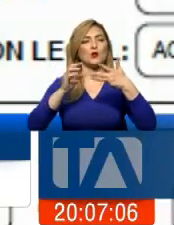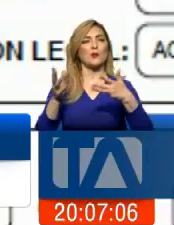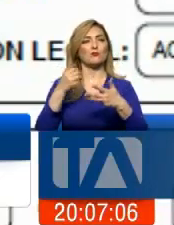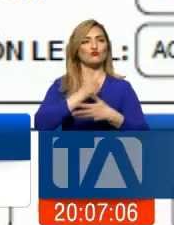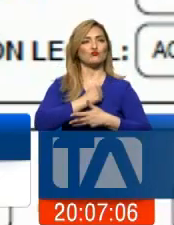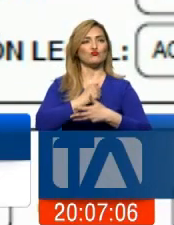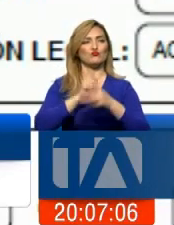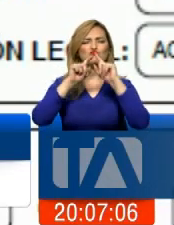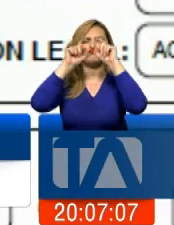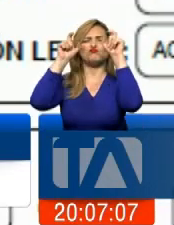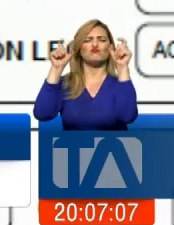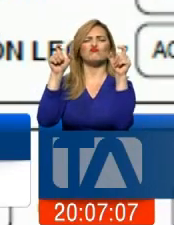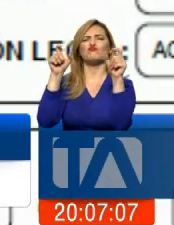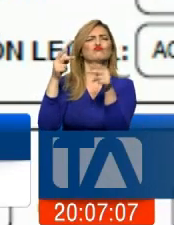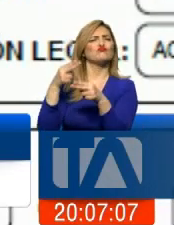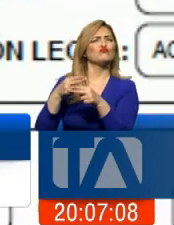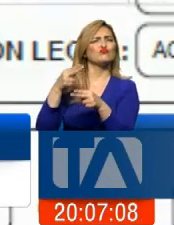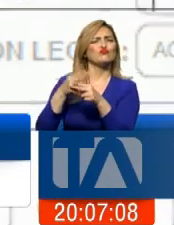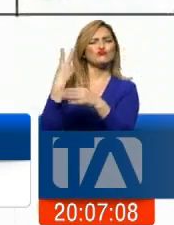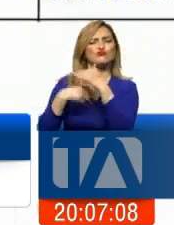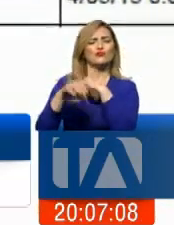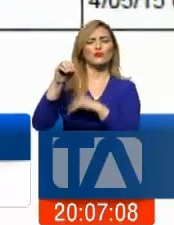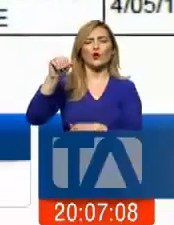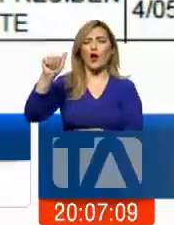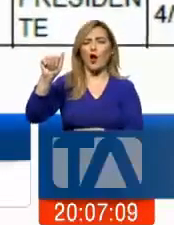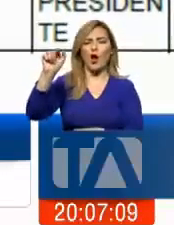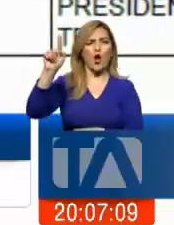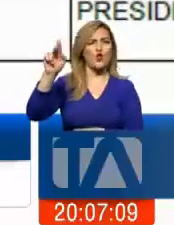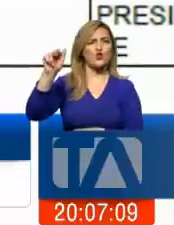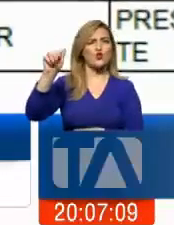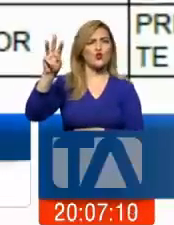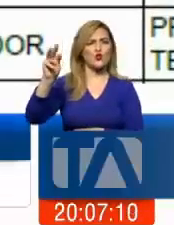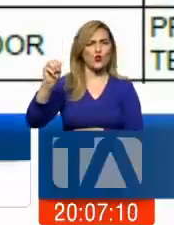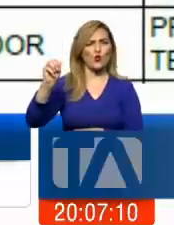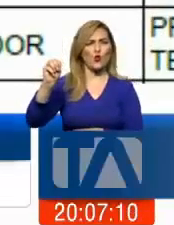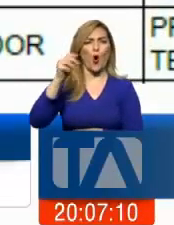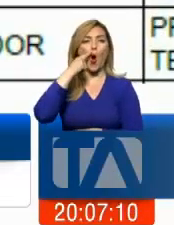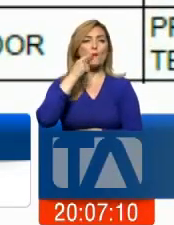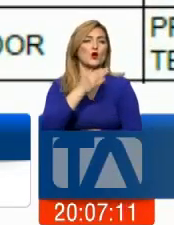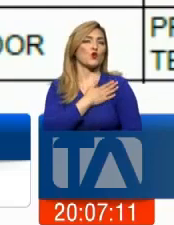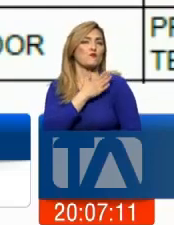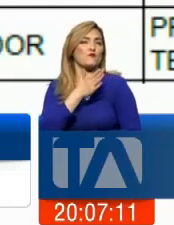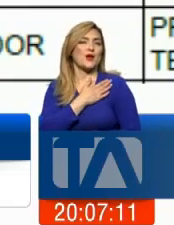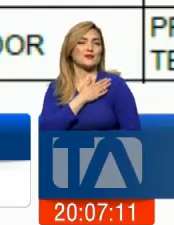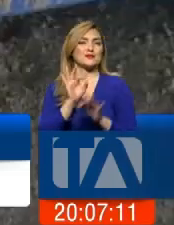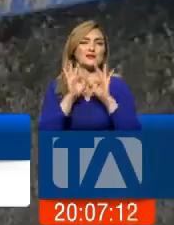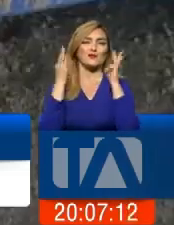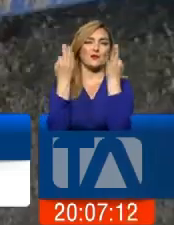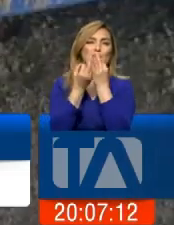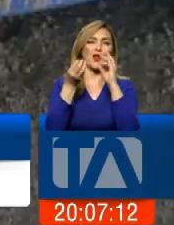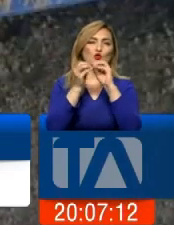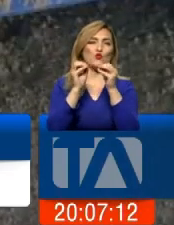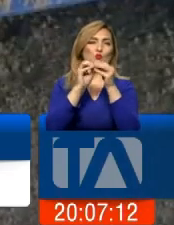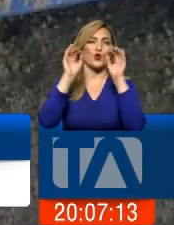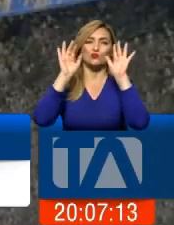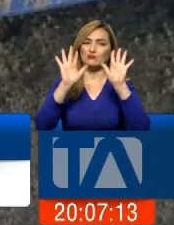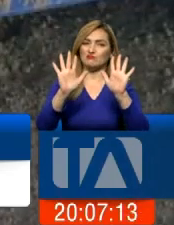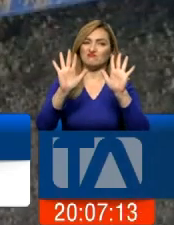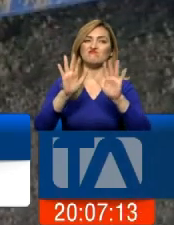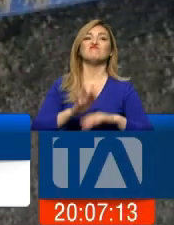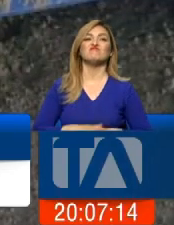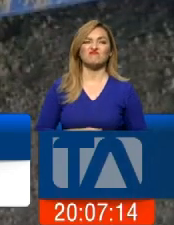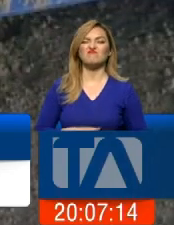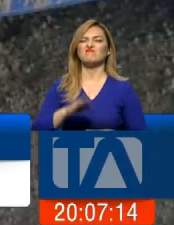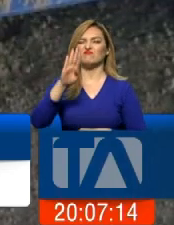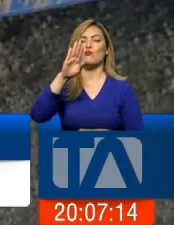AA, firma que está a nombre de los hijos de Alfredo Adum, coideario y hombre de confianza de la familia Bucaram. La avioneta siniestrada volaba